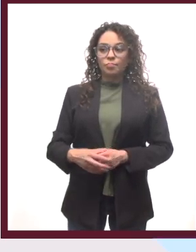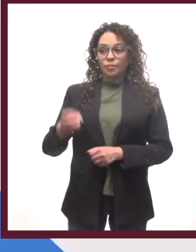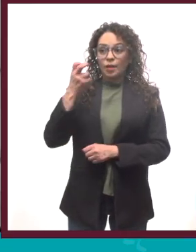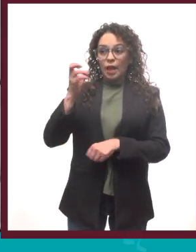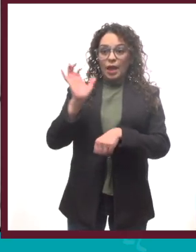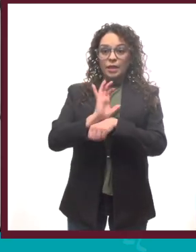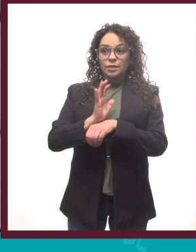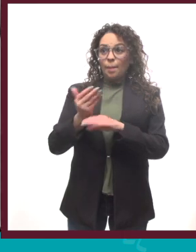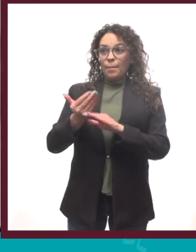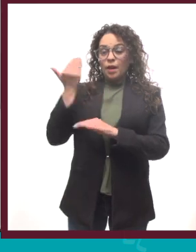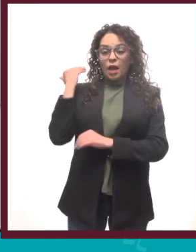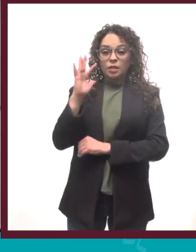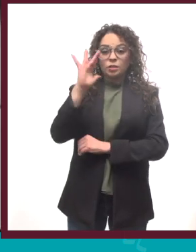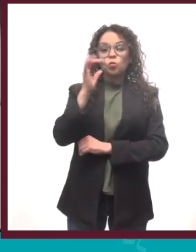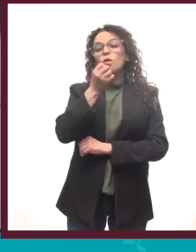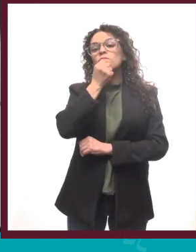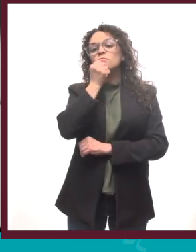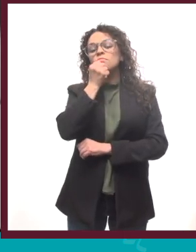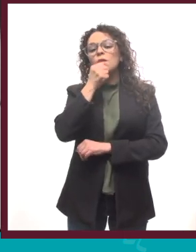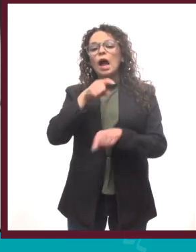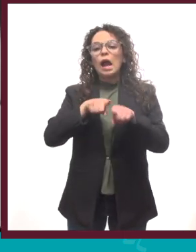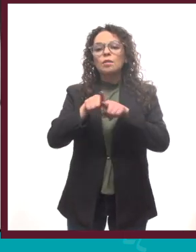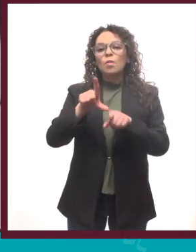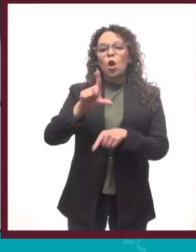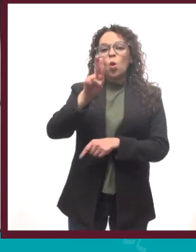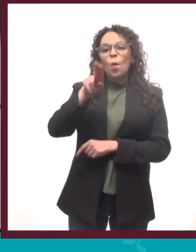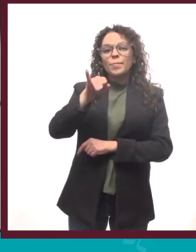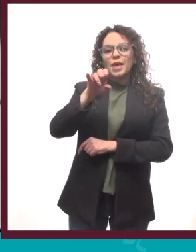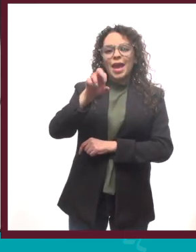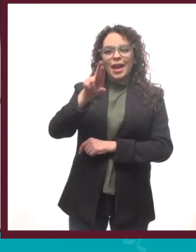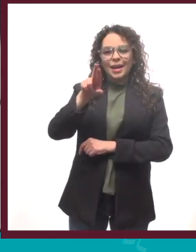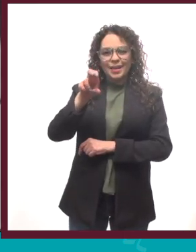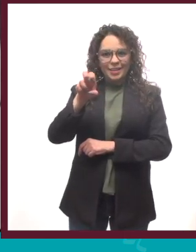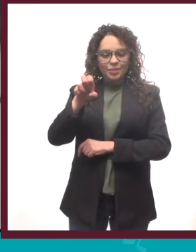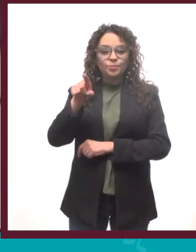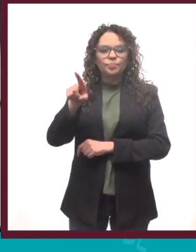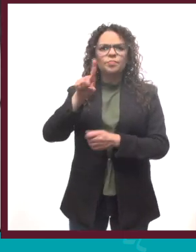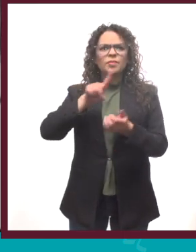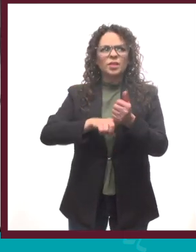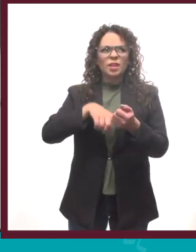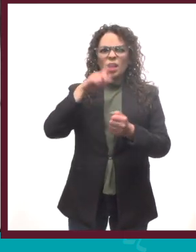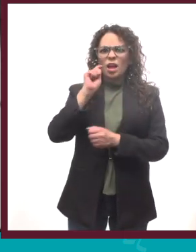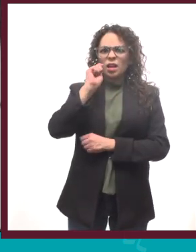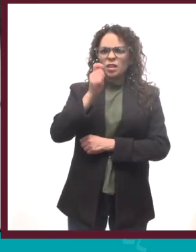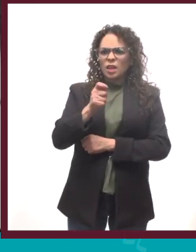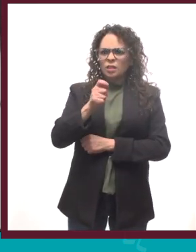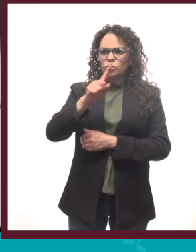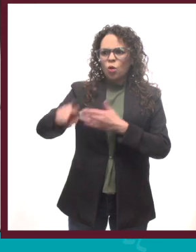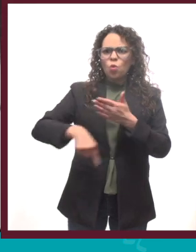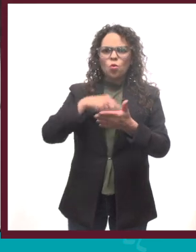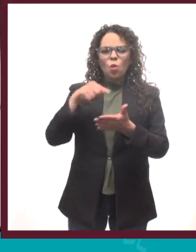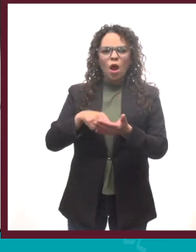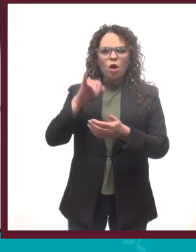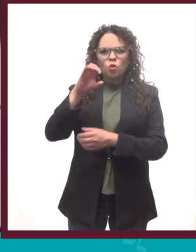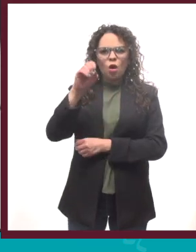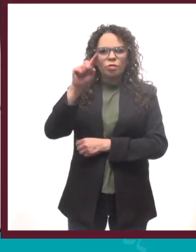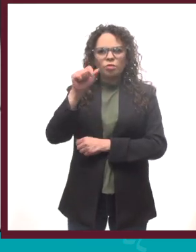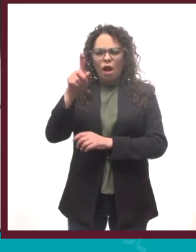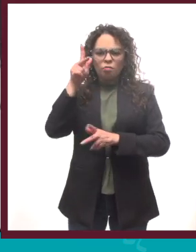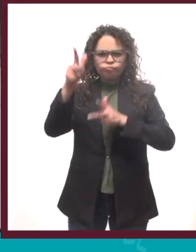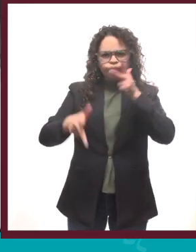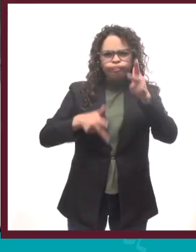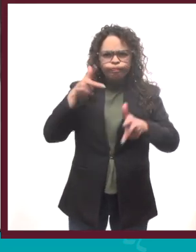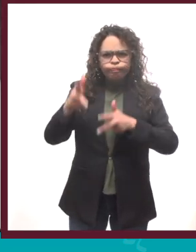A pesar de que en aquella película de 50 segundos de los hermanos Lumière, el corto La llegada del tren a la estación de